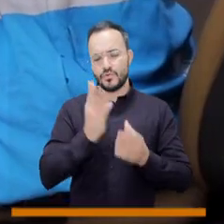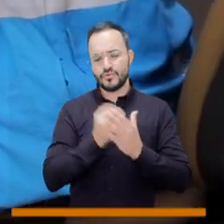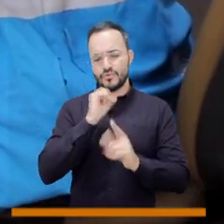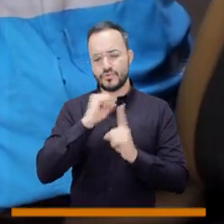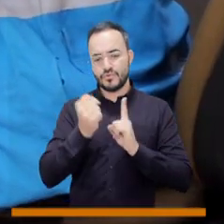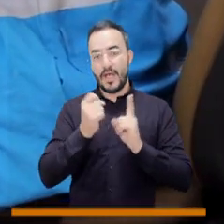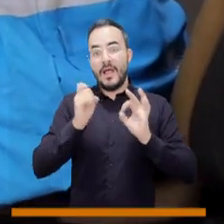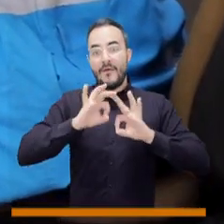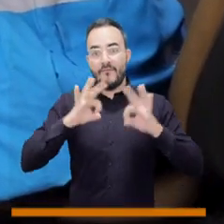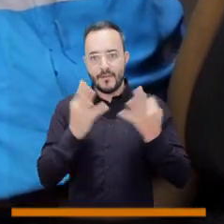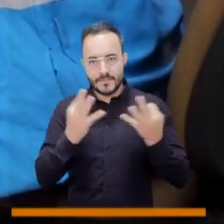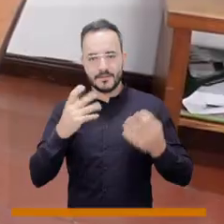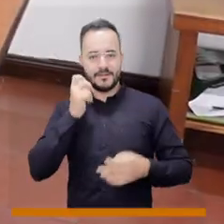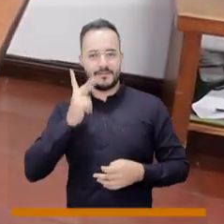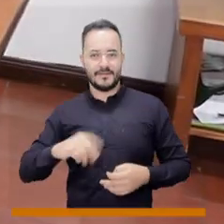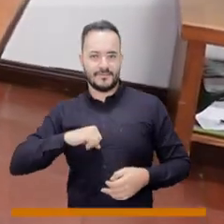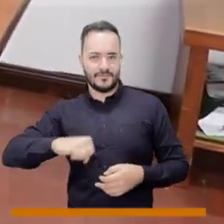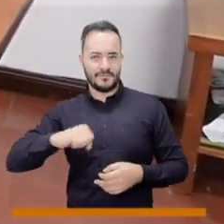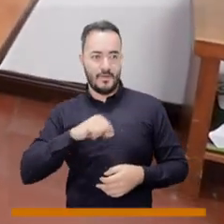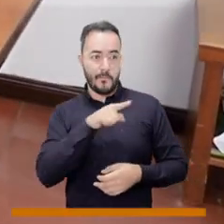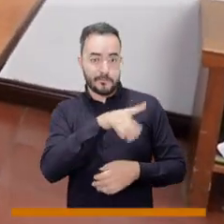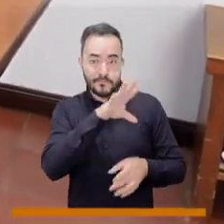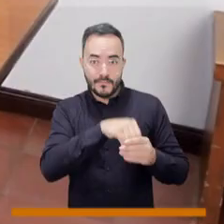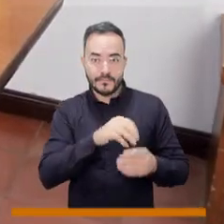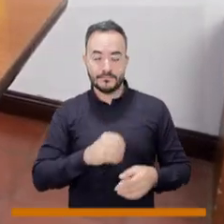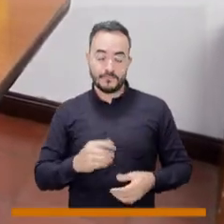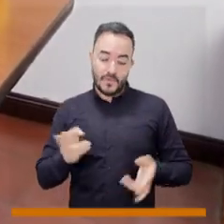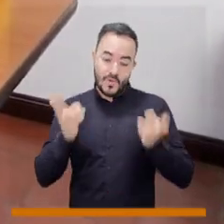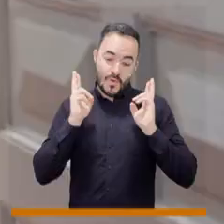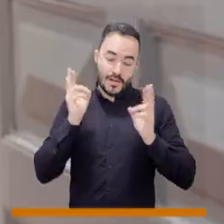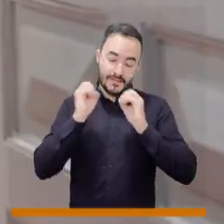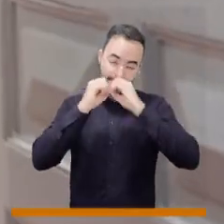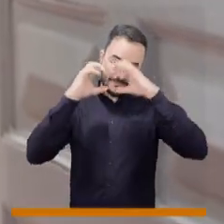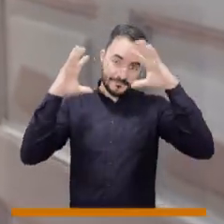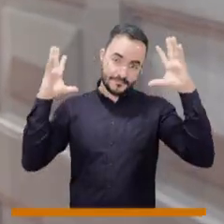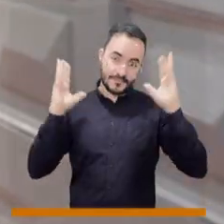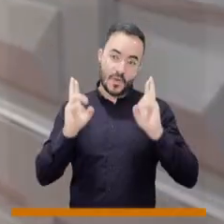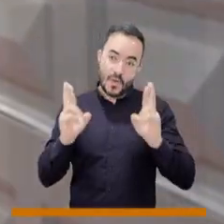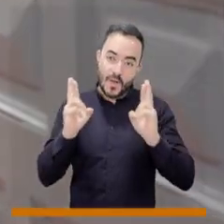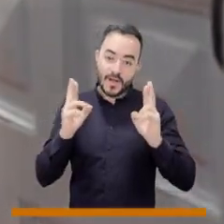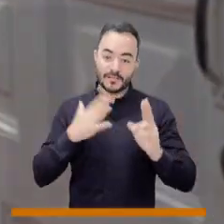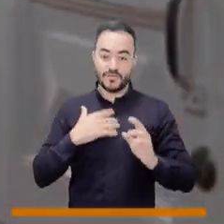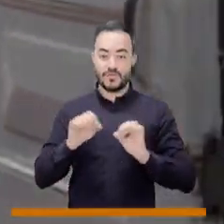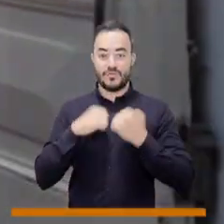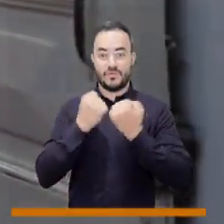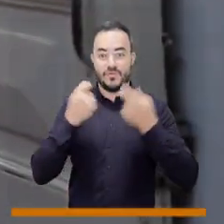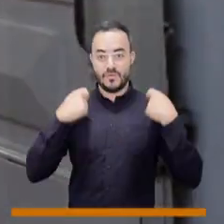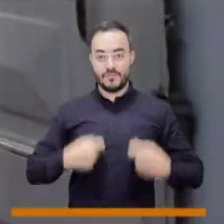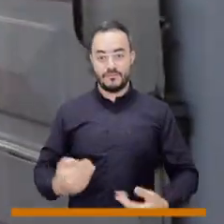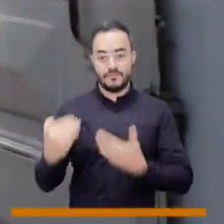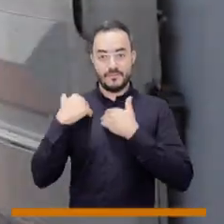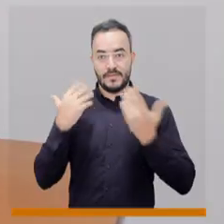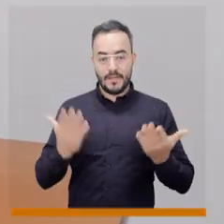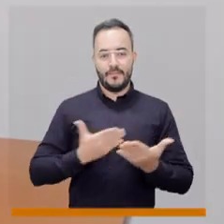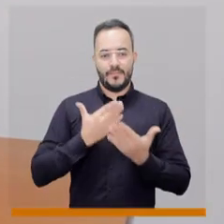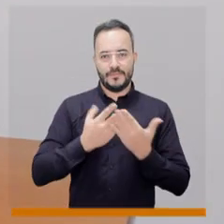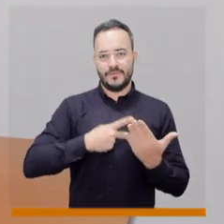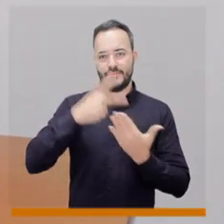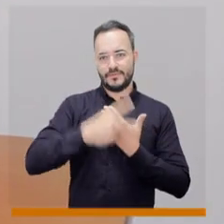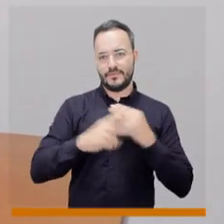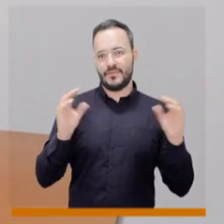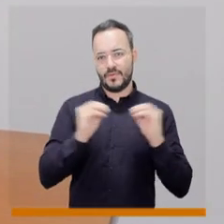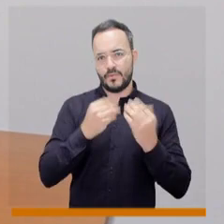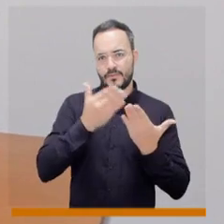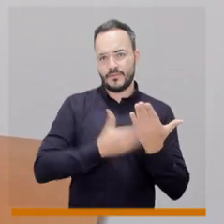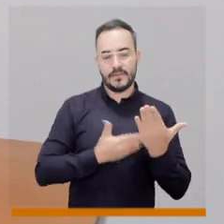llama de Inclusión Social, Familia y Derechos Humanos, y yo sí quisiera y sueño con, de llegar a ser concejal de Medellín, yo voy a presentar